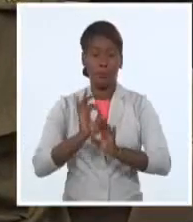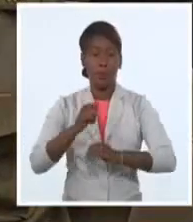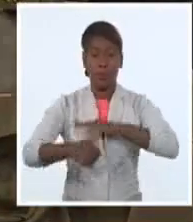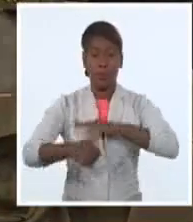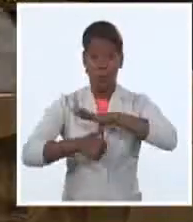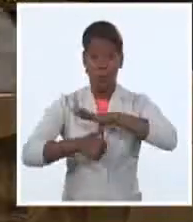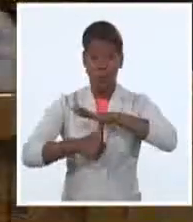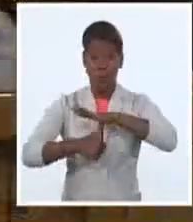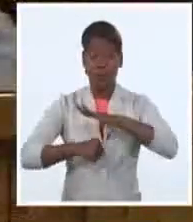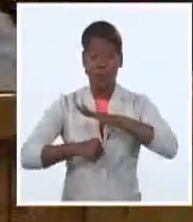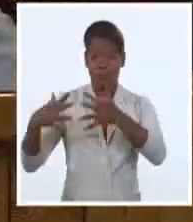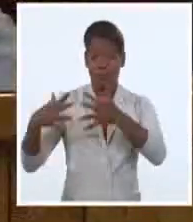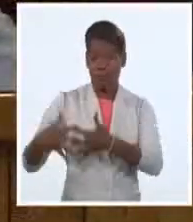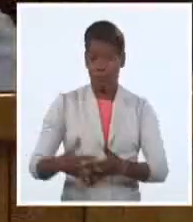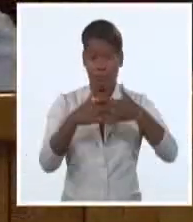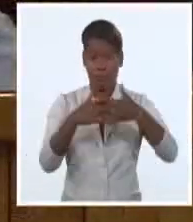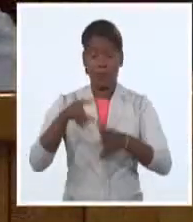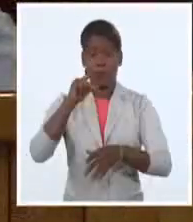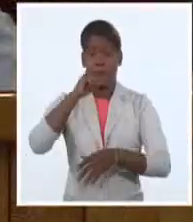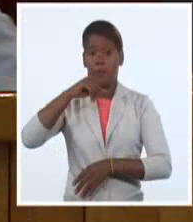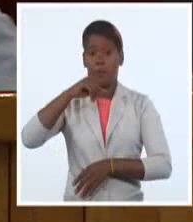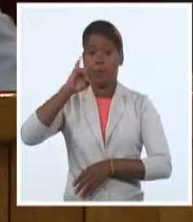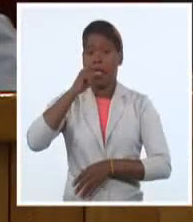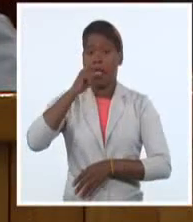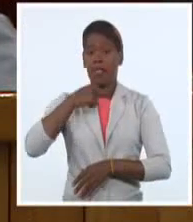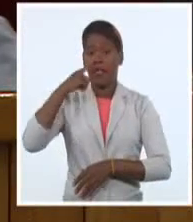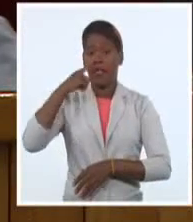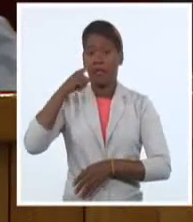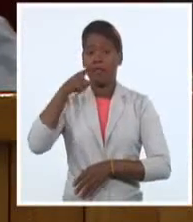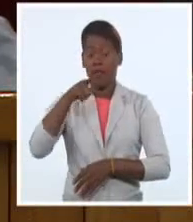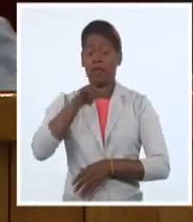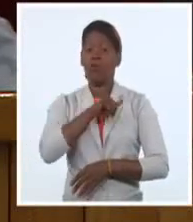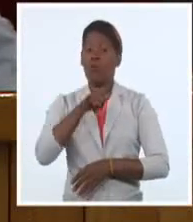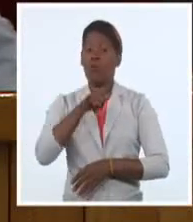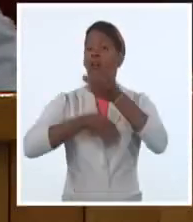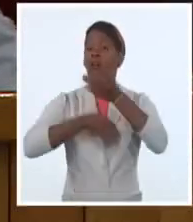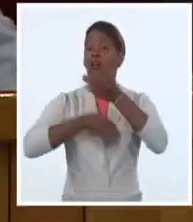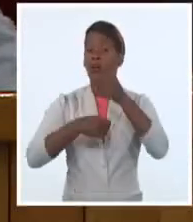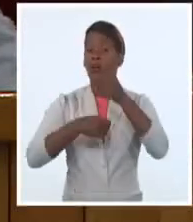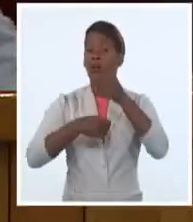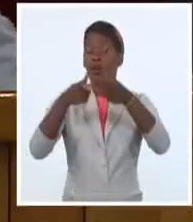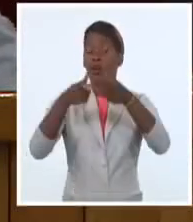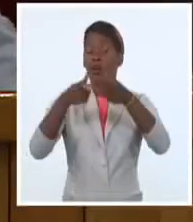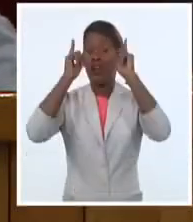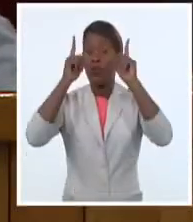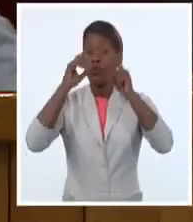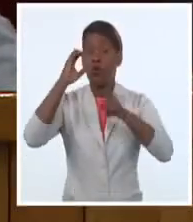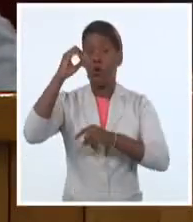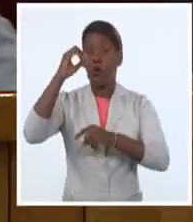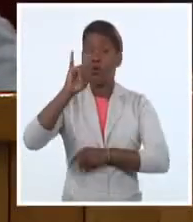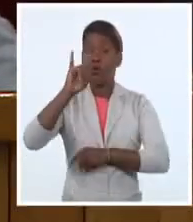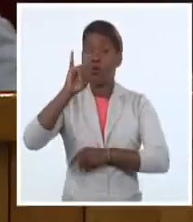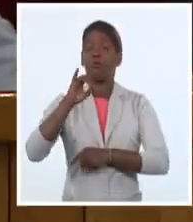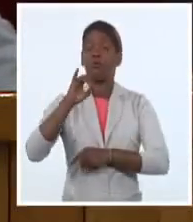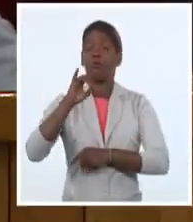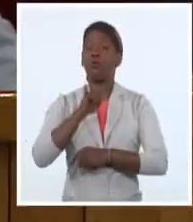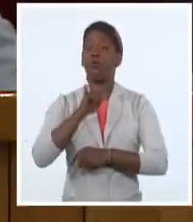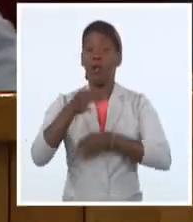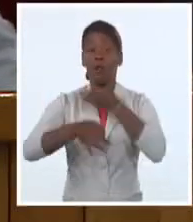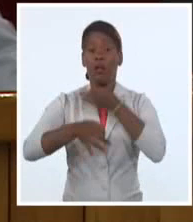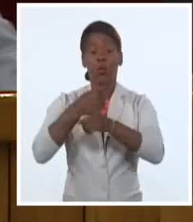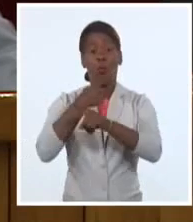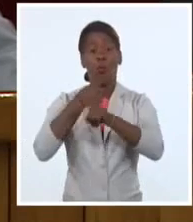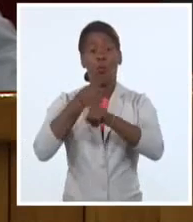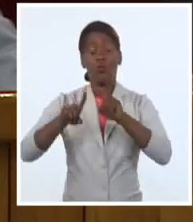Biden ante la Asamblea General de Naciones Unidas de favorecer el multilateralismo y cooperar en la lucha contra la pandemia a